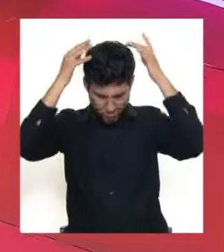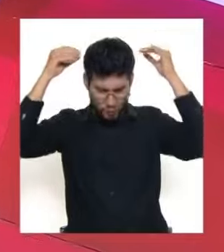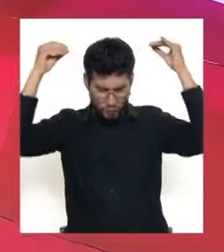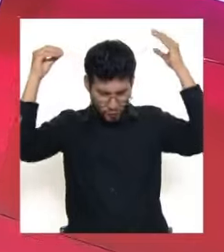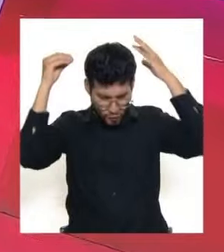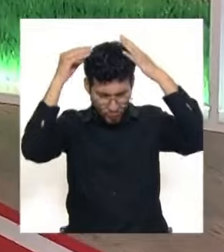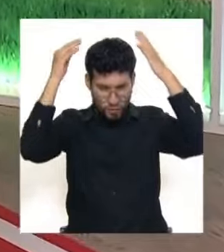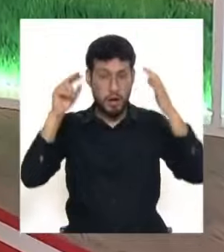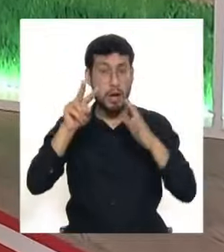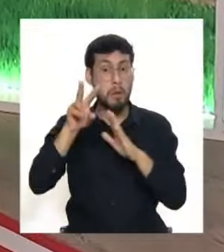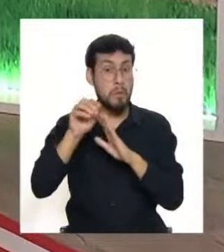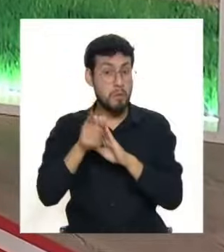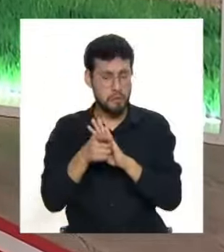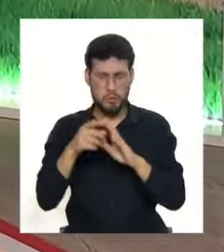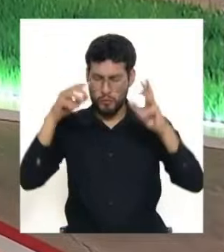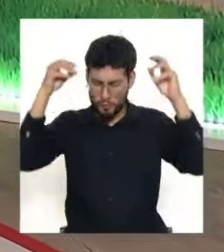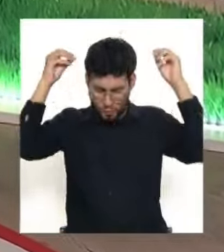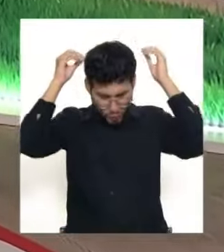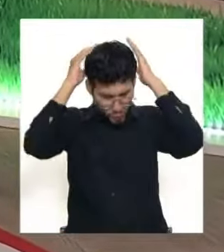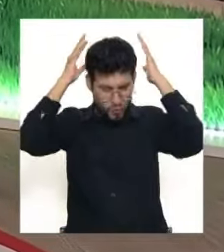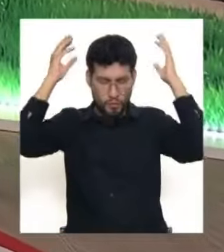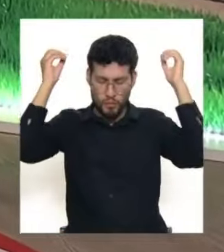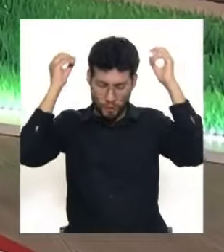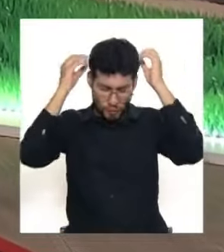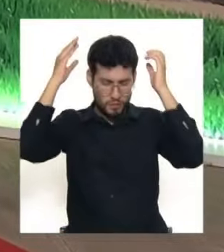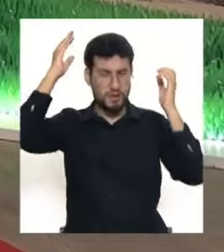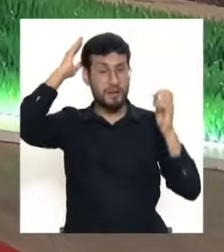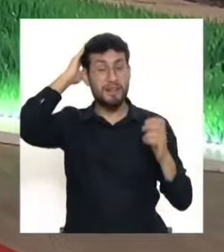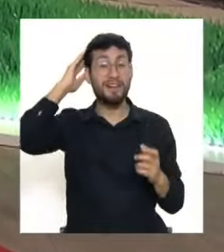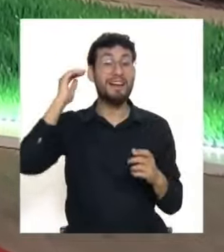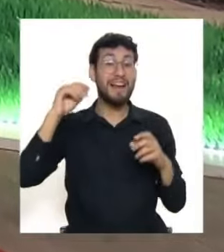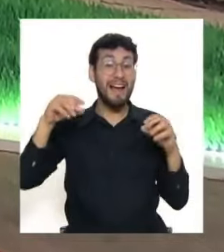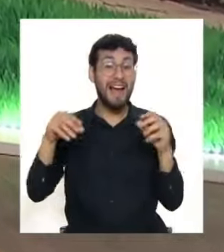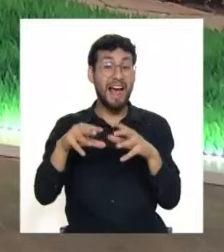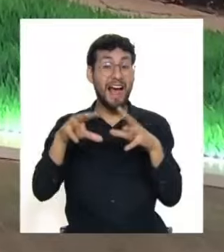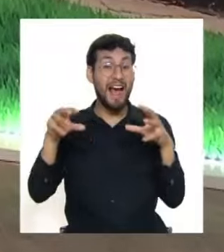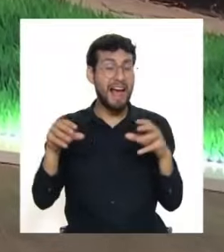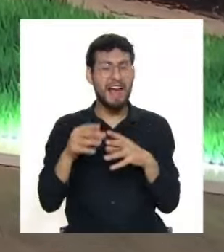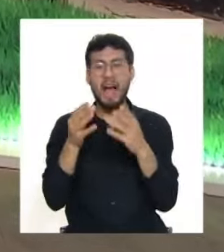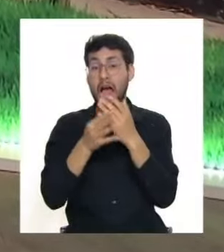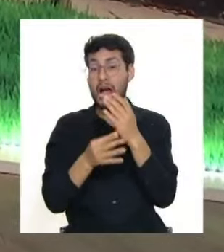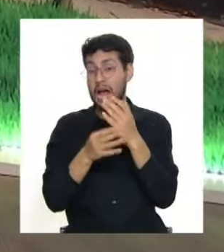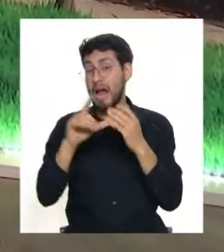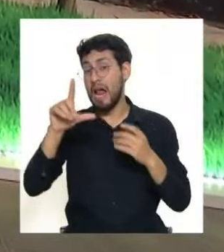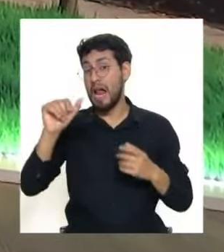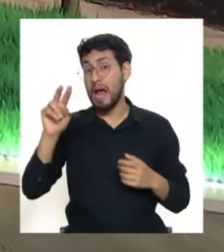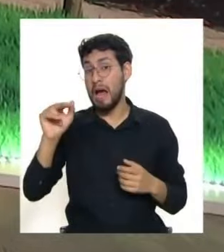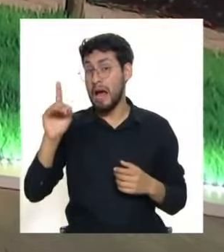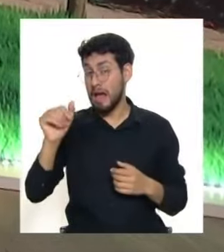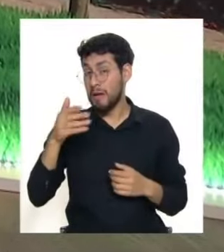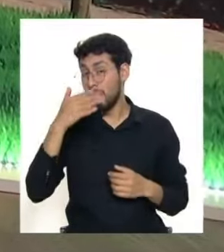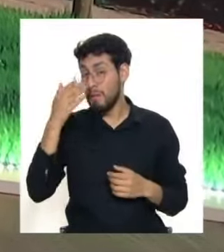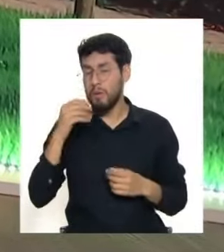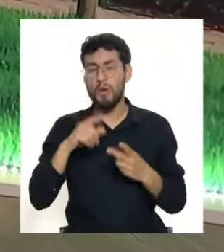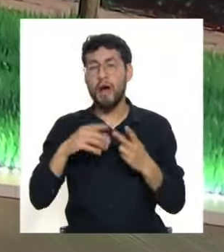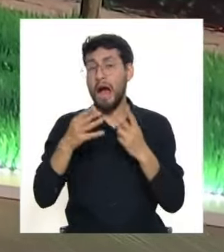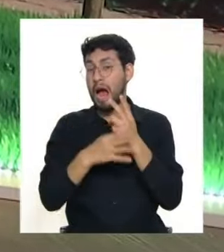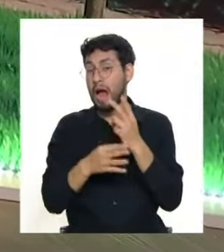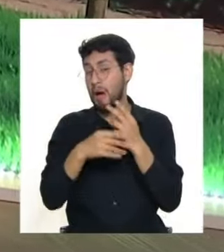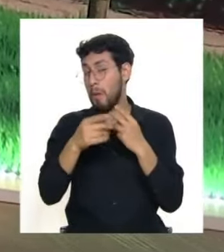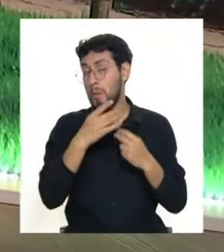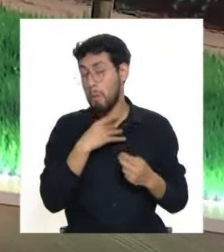¿Cuánto? 20 minutos más o menos. Entonces, todo este masaje con aceite puede ser un aceite de lavanda, puede ser un aceite que